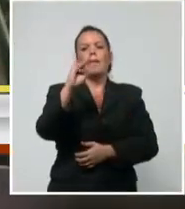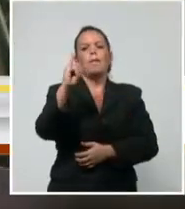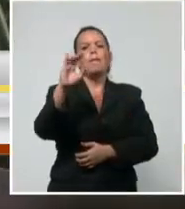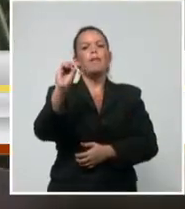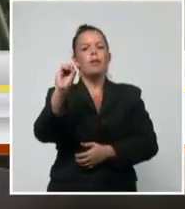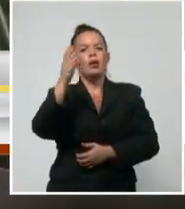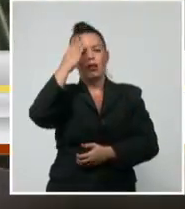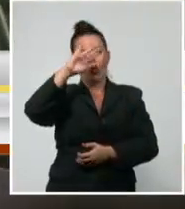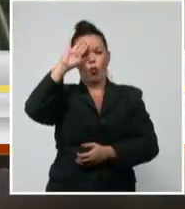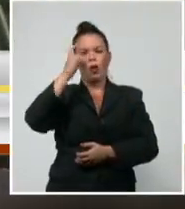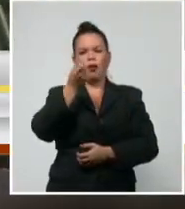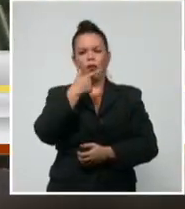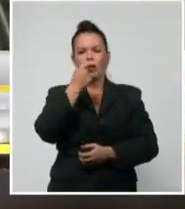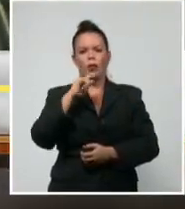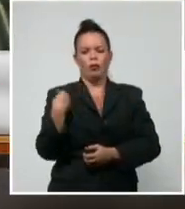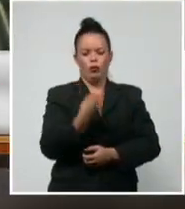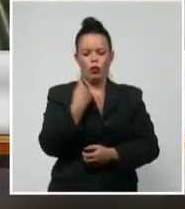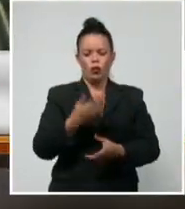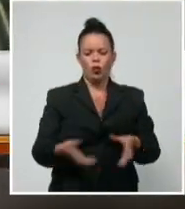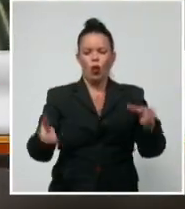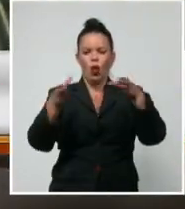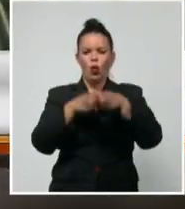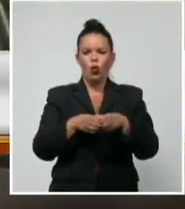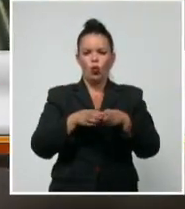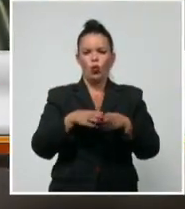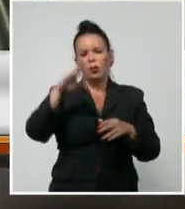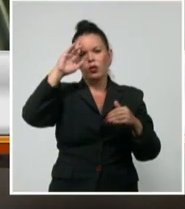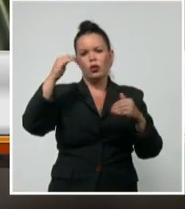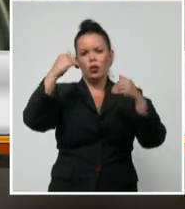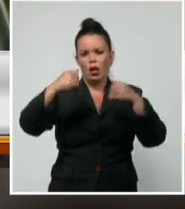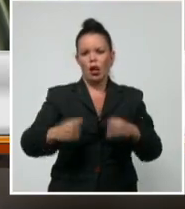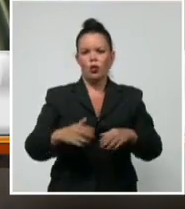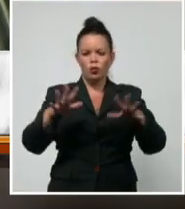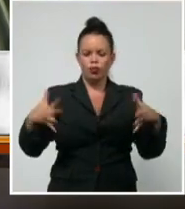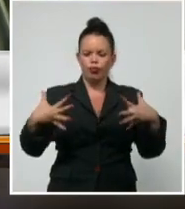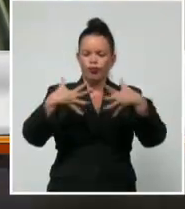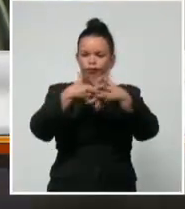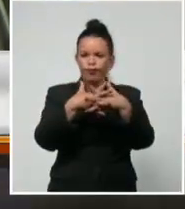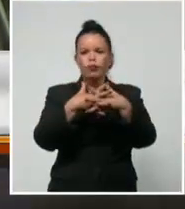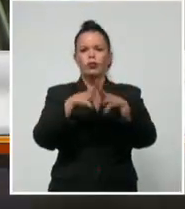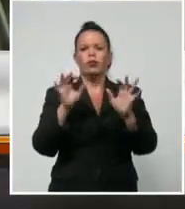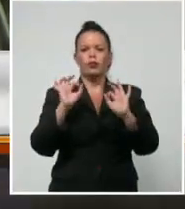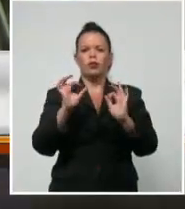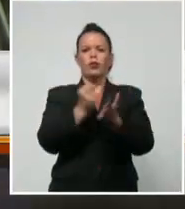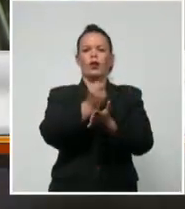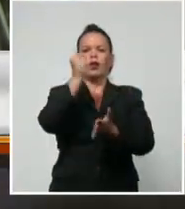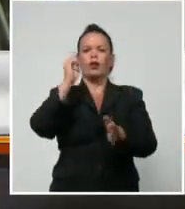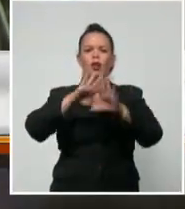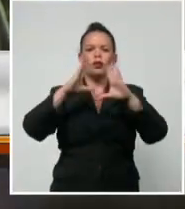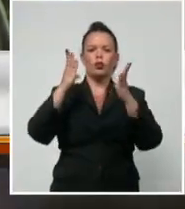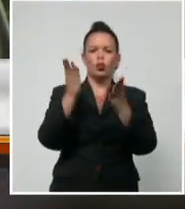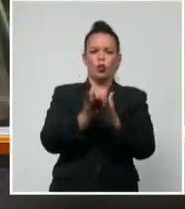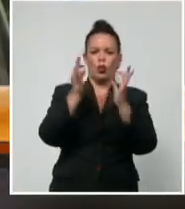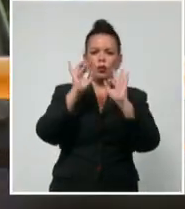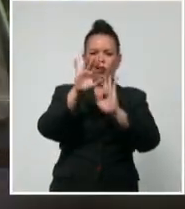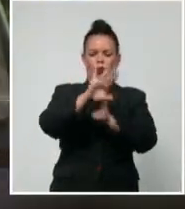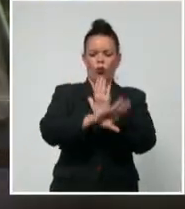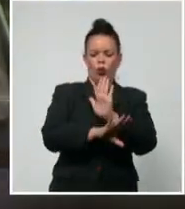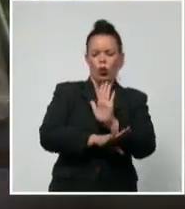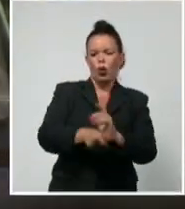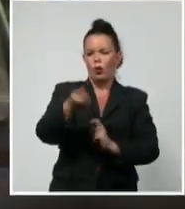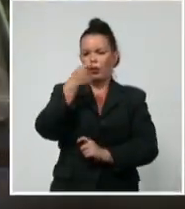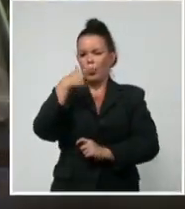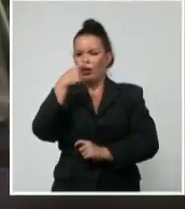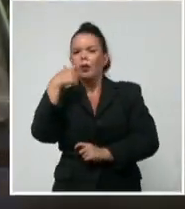sistema integral de salud con sus empresas de BioCuba Pharma ha garantizado dentro del protocolo de los medicamentos más